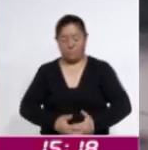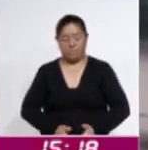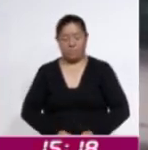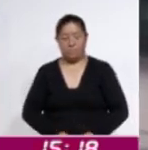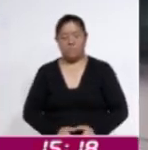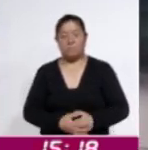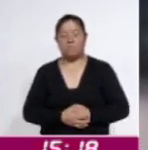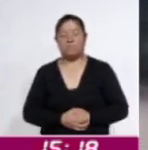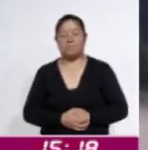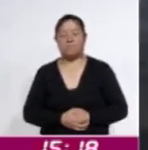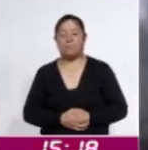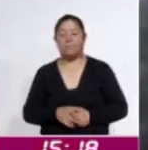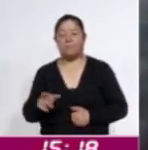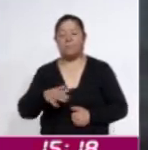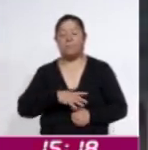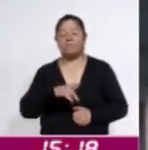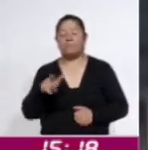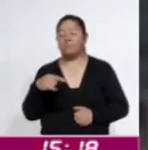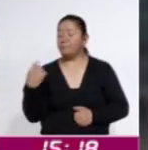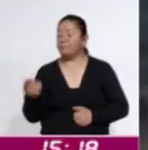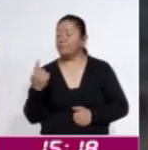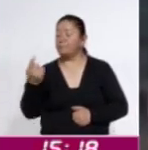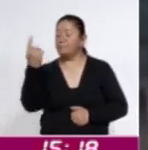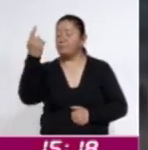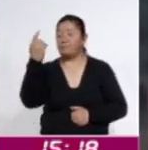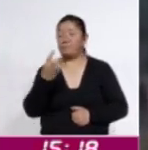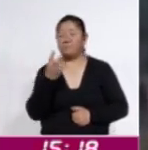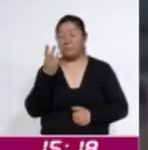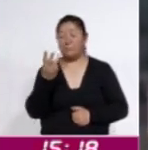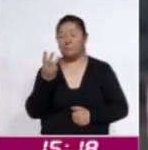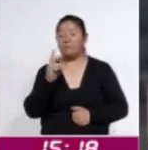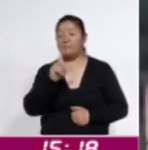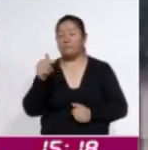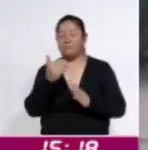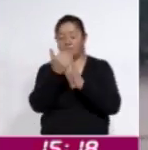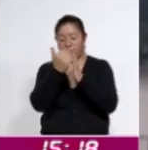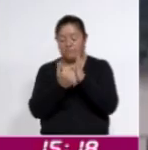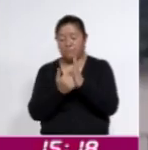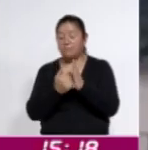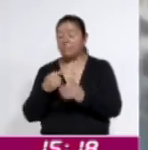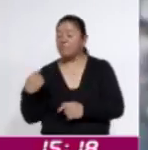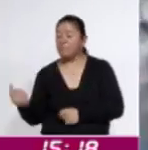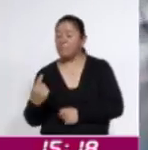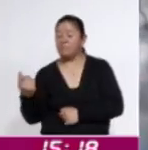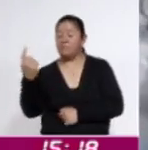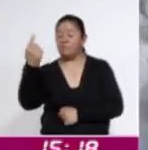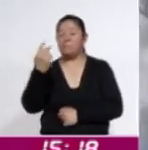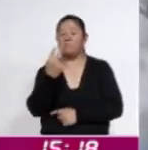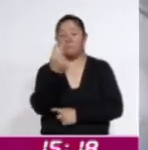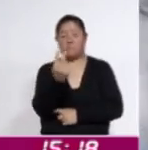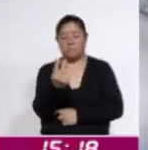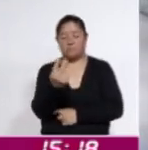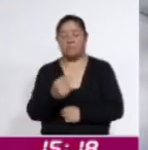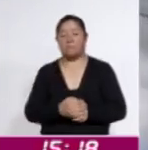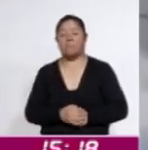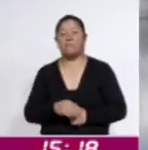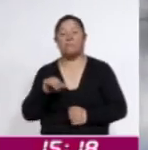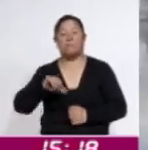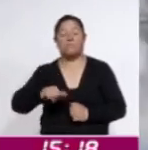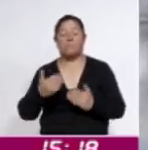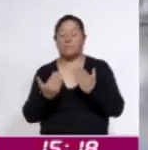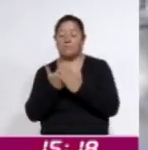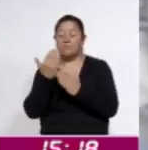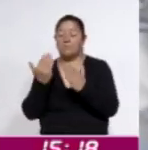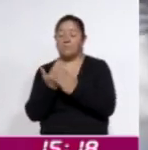Después de alcanzar la categoría 3, el huracán Rafael bajó su intensidad a categoría 2 en escala Schiffer-Simpson durante la mañana de este viernes 8